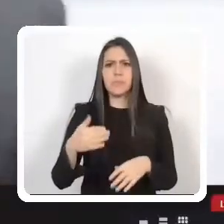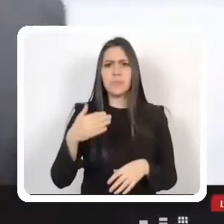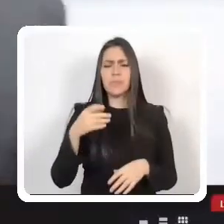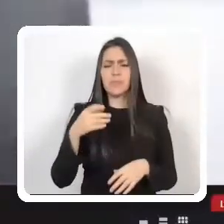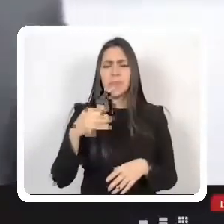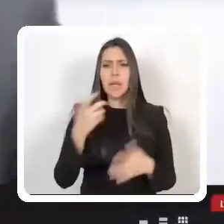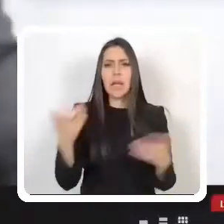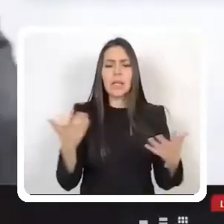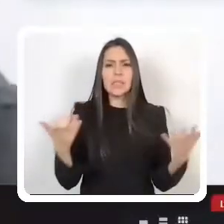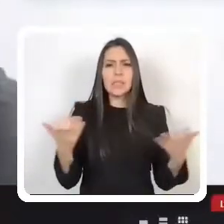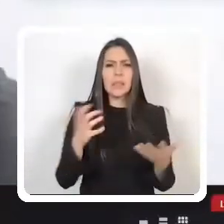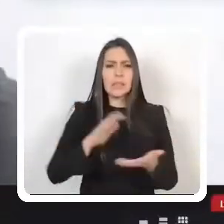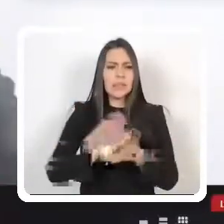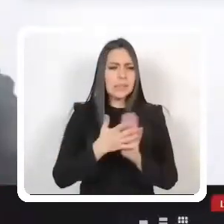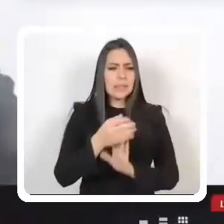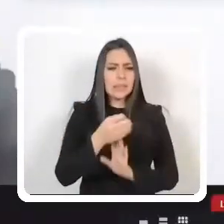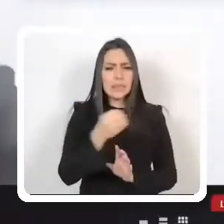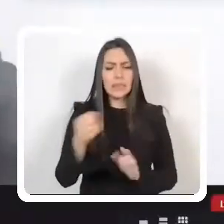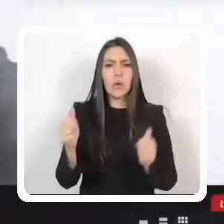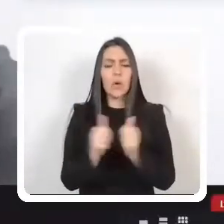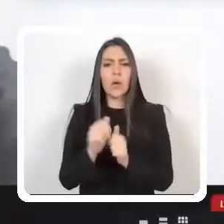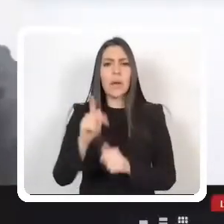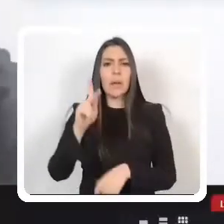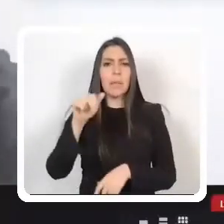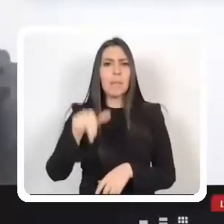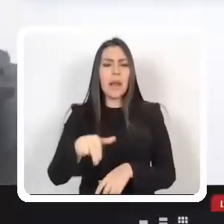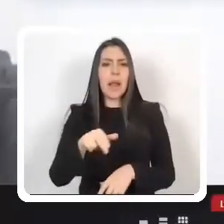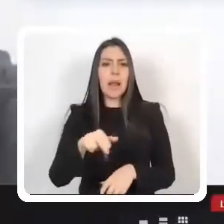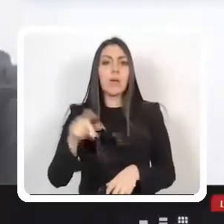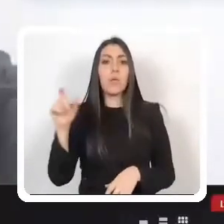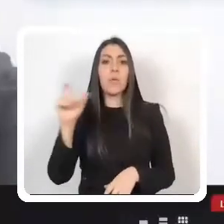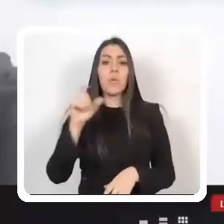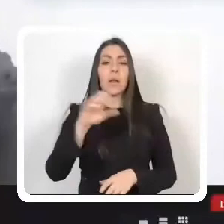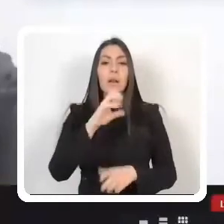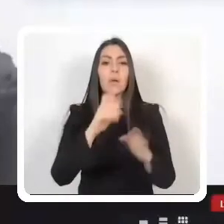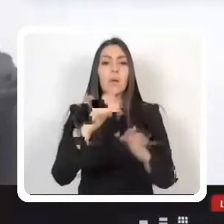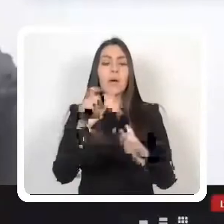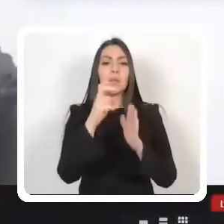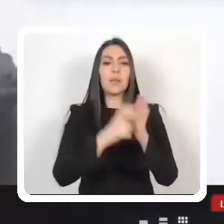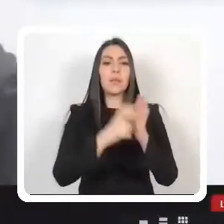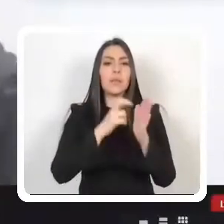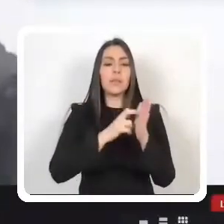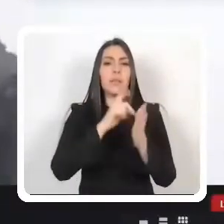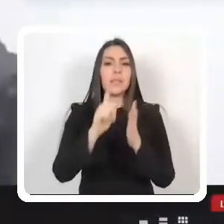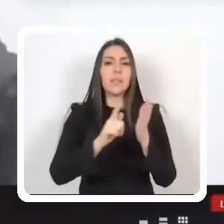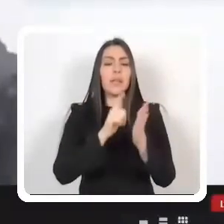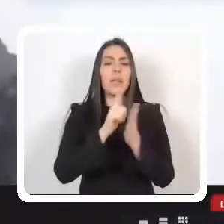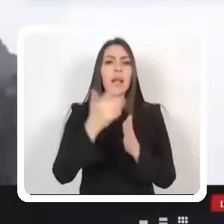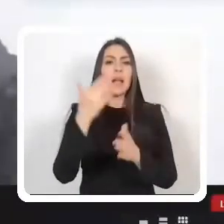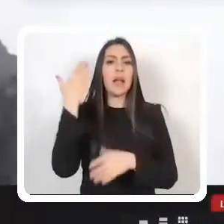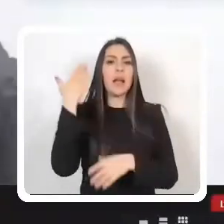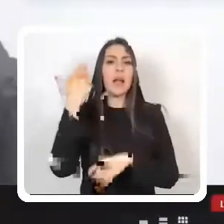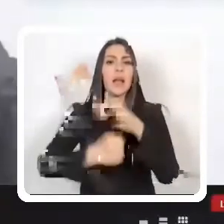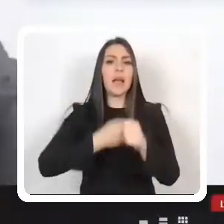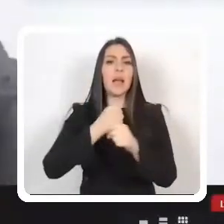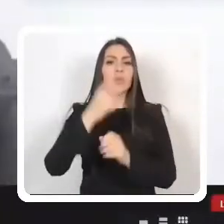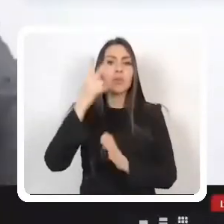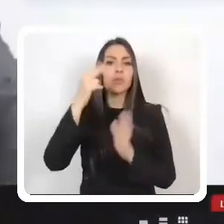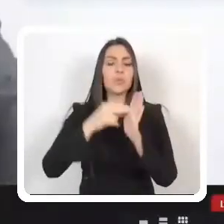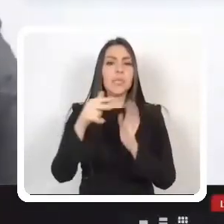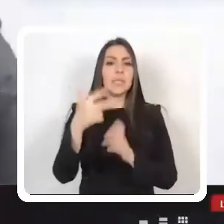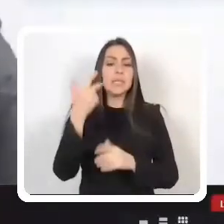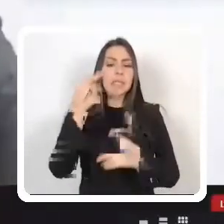plan que concluyó con la aplicación de las reformas estructurales del año 2013,